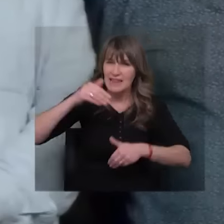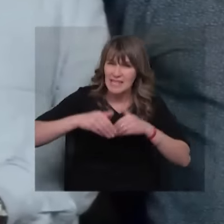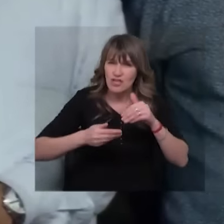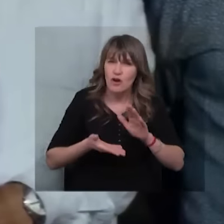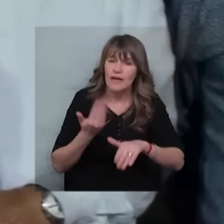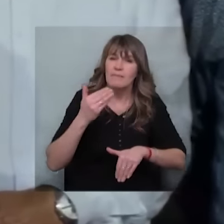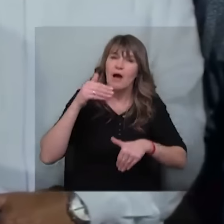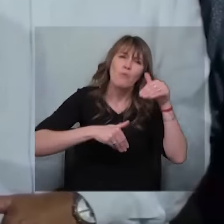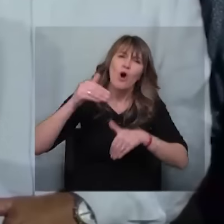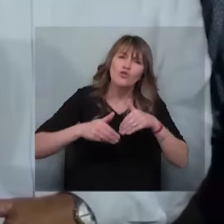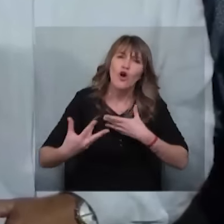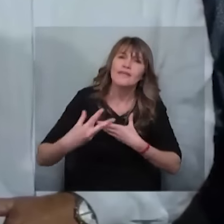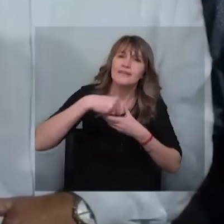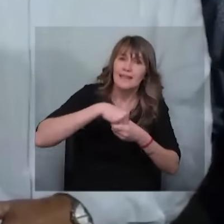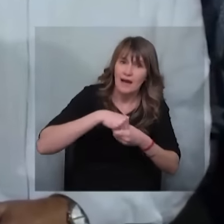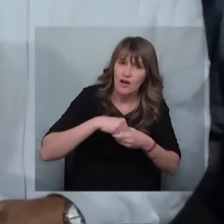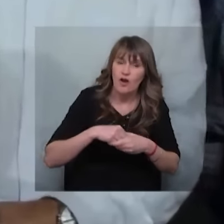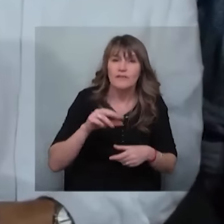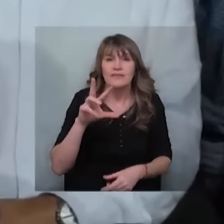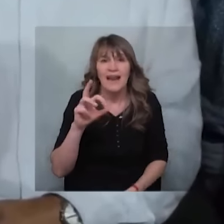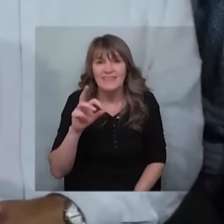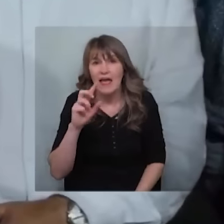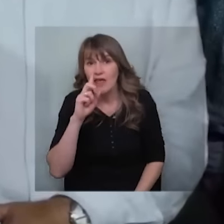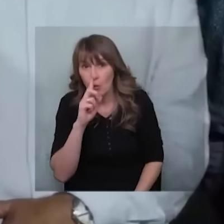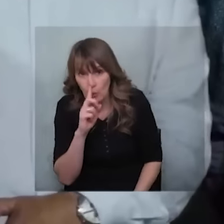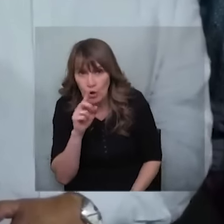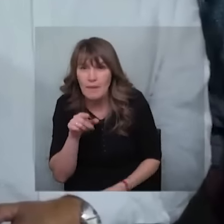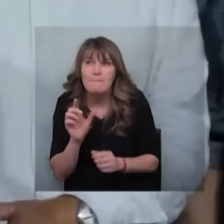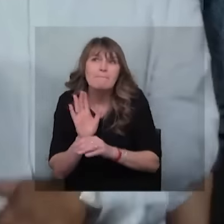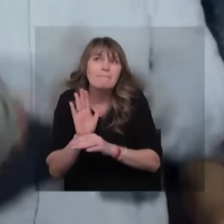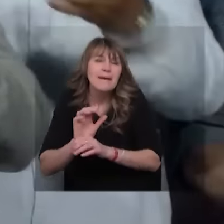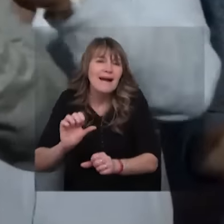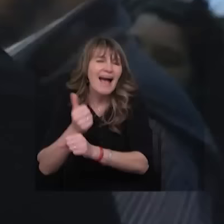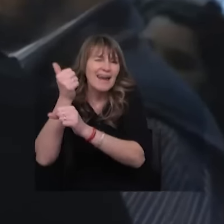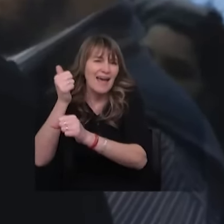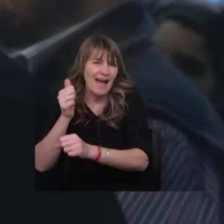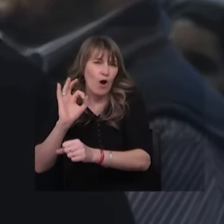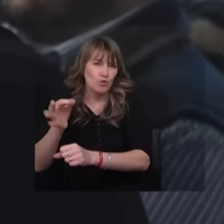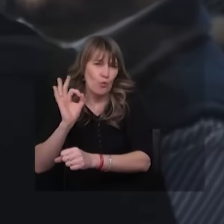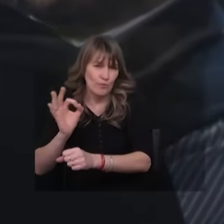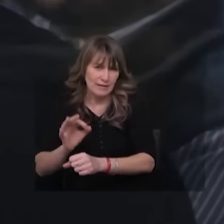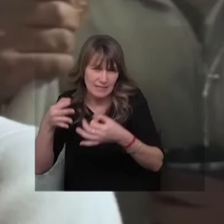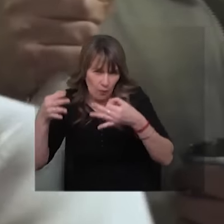a la elección interna el 30 de junio noche empezamos a ganar la elección nacional no tenga